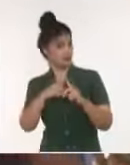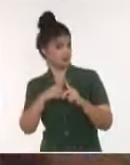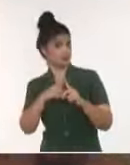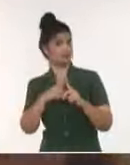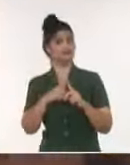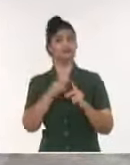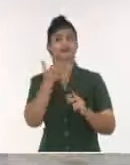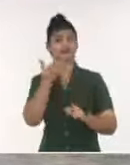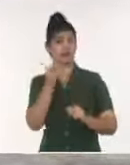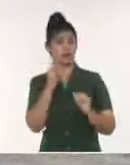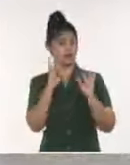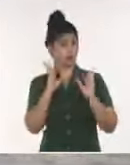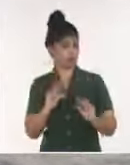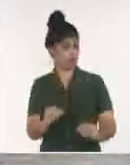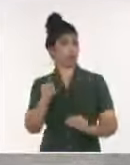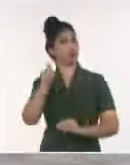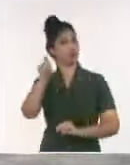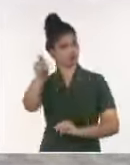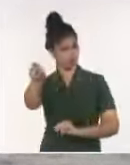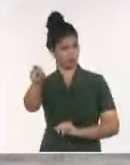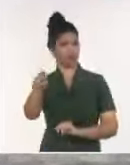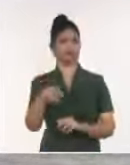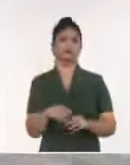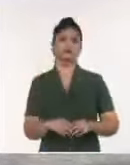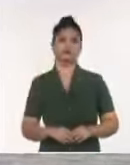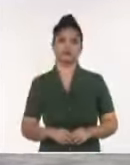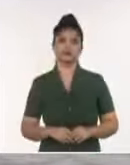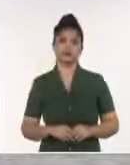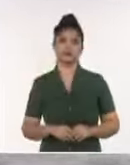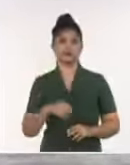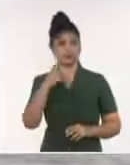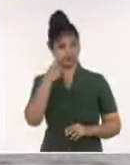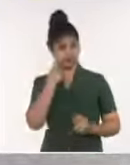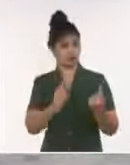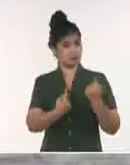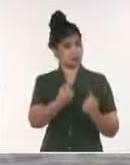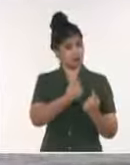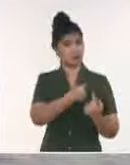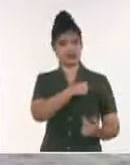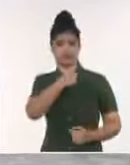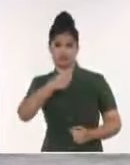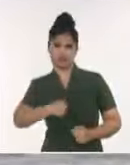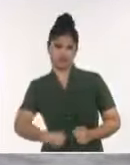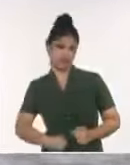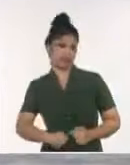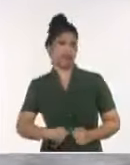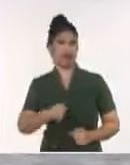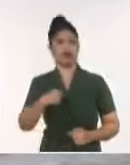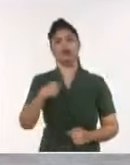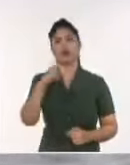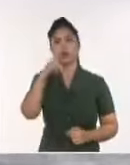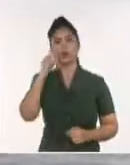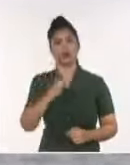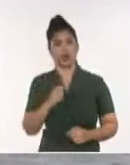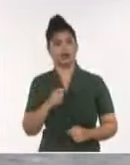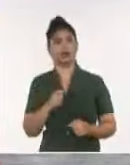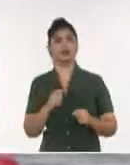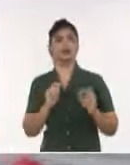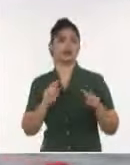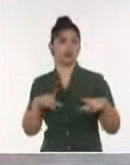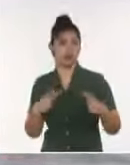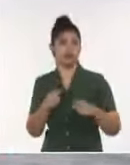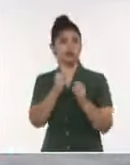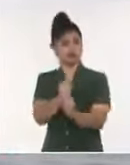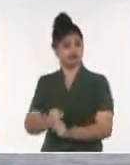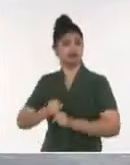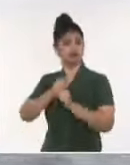mejorar mi marca personal. Vimos que algunas, como la china, como la ucraniana, medallista olímpica, tienen que volver a remar. O sea, que está muy, muy alto